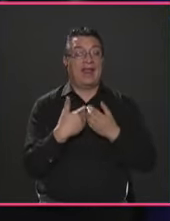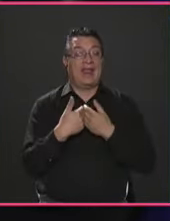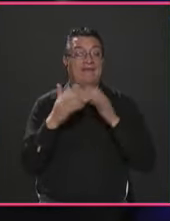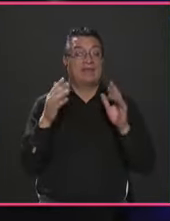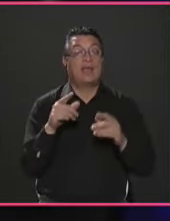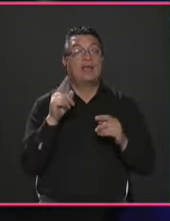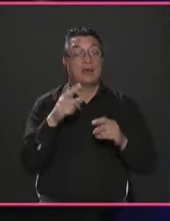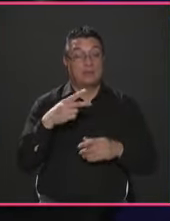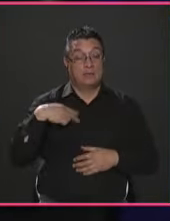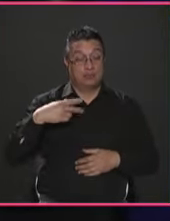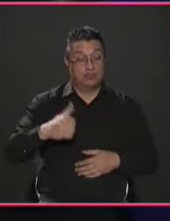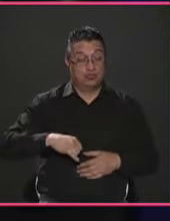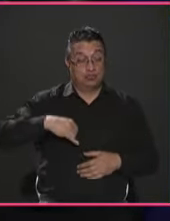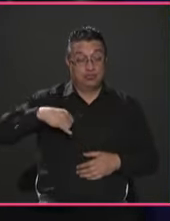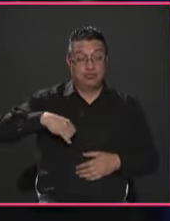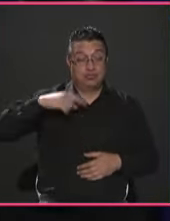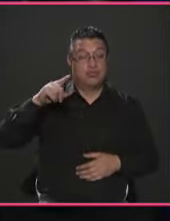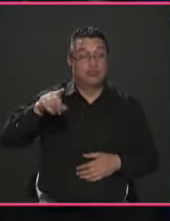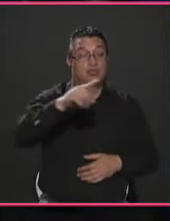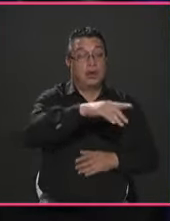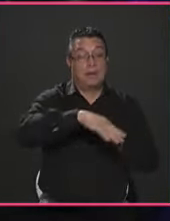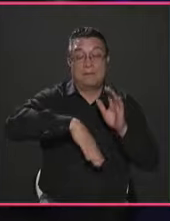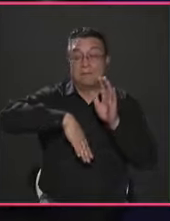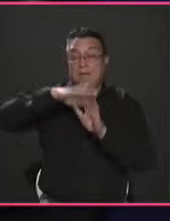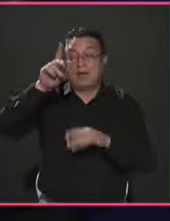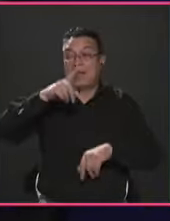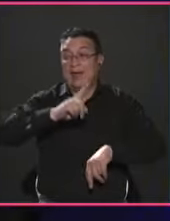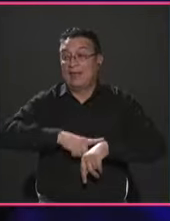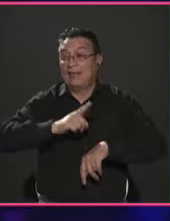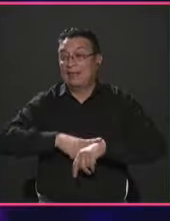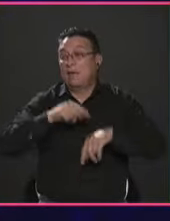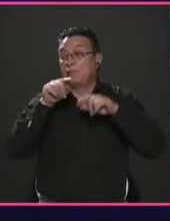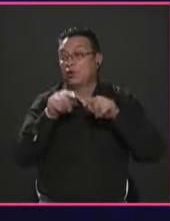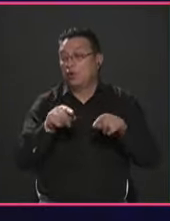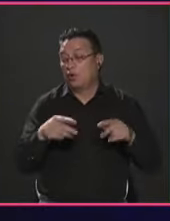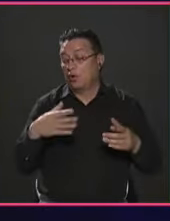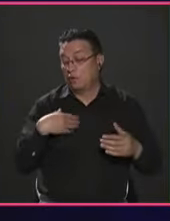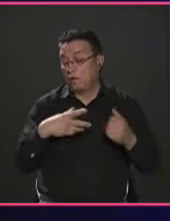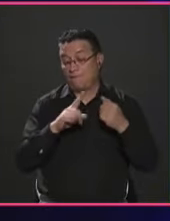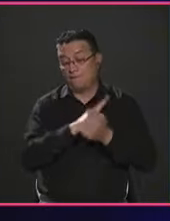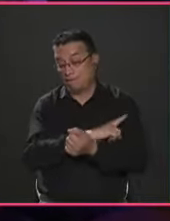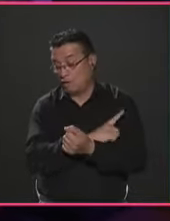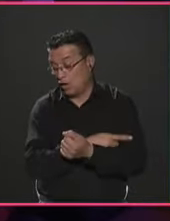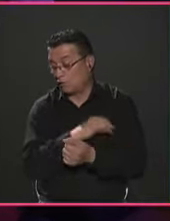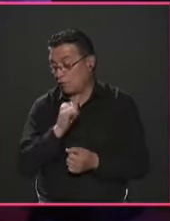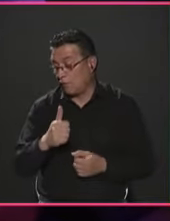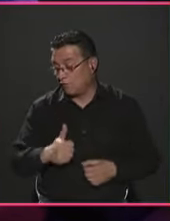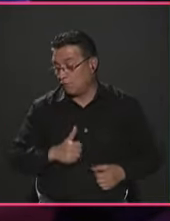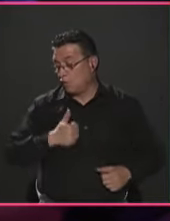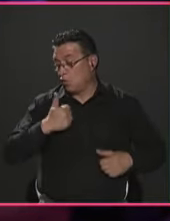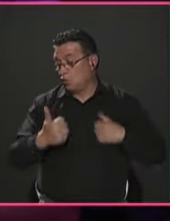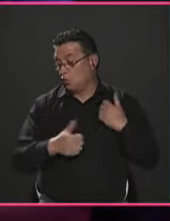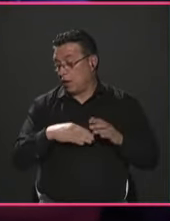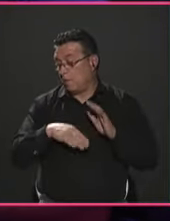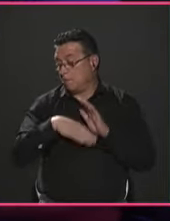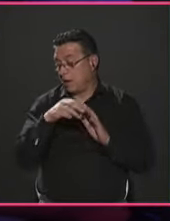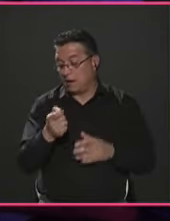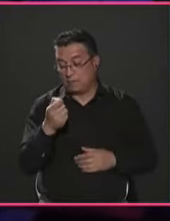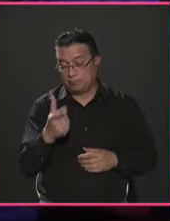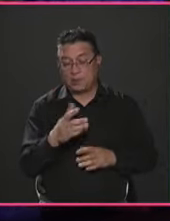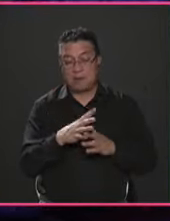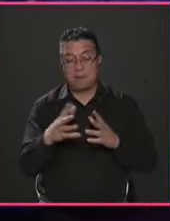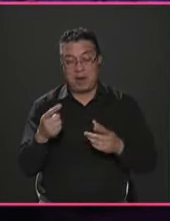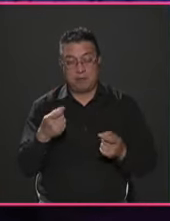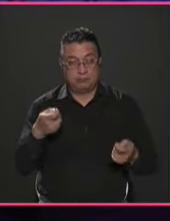los privilegios de aquellas que tienen más tiempo de esta eh fuerza y de esta voluntad quienes tienen más dinero y más recursos